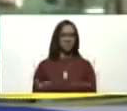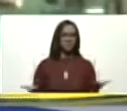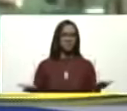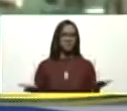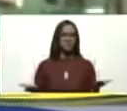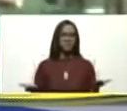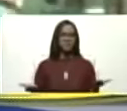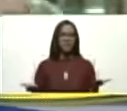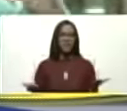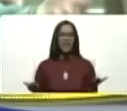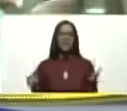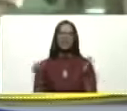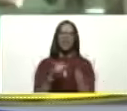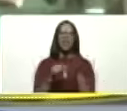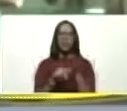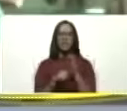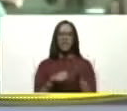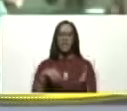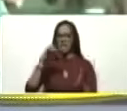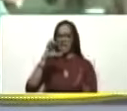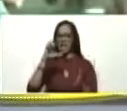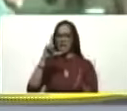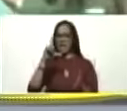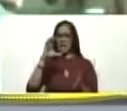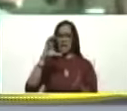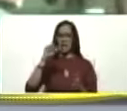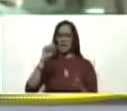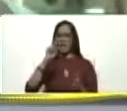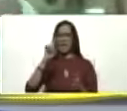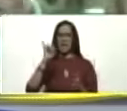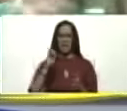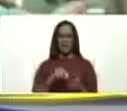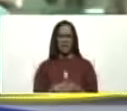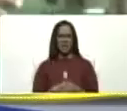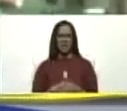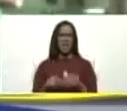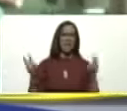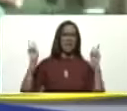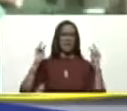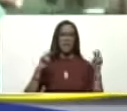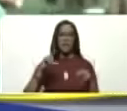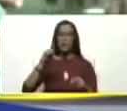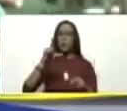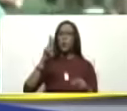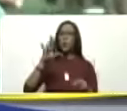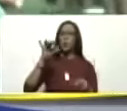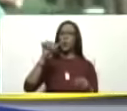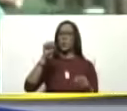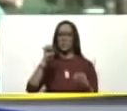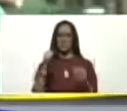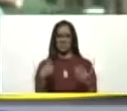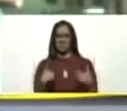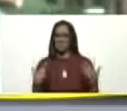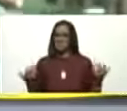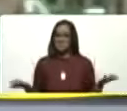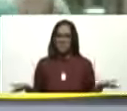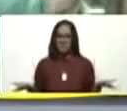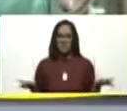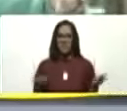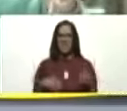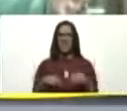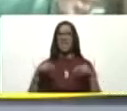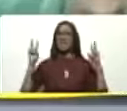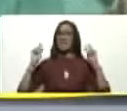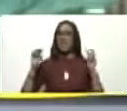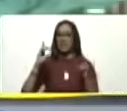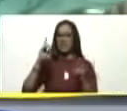¿De dónde salió el tal El Carri, el tal Luis Eduardo Martínez, el tal Daniel